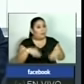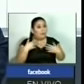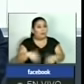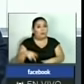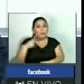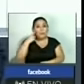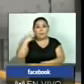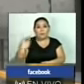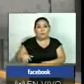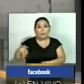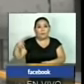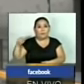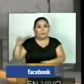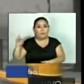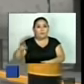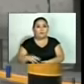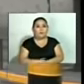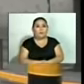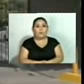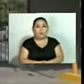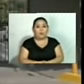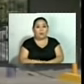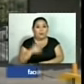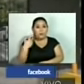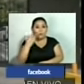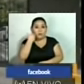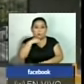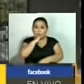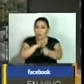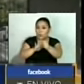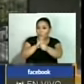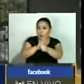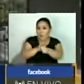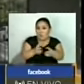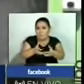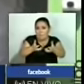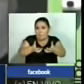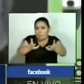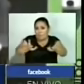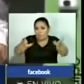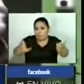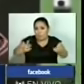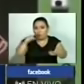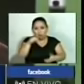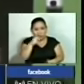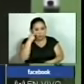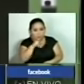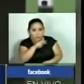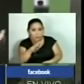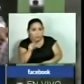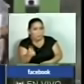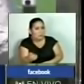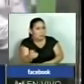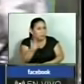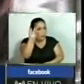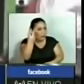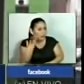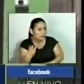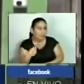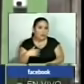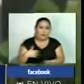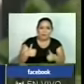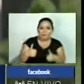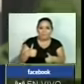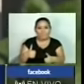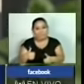crítica. La epidemia del COVID-19 en El Salvador va en aumento y el escenario para los próximos días no es nada